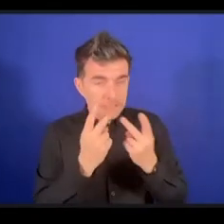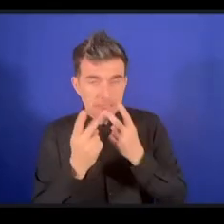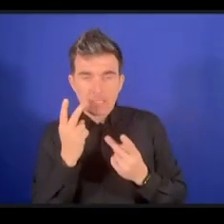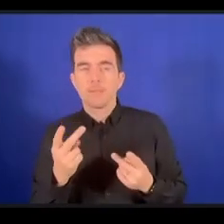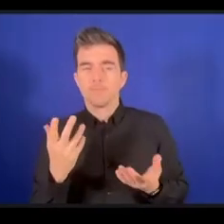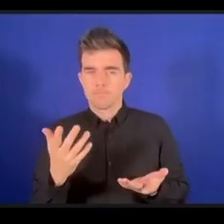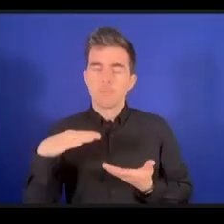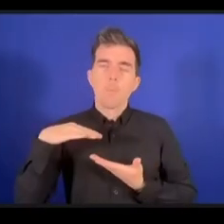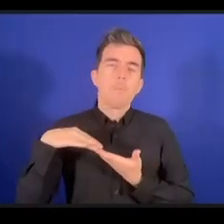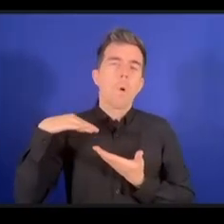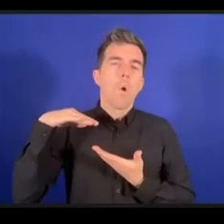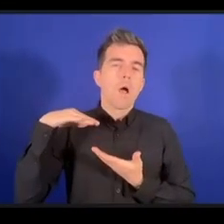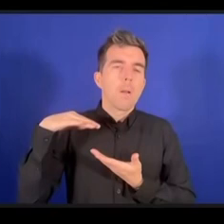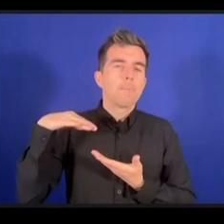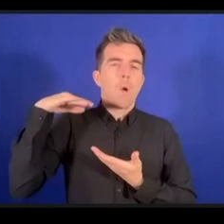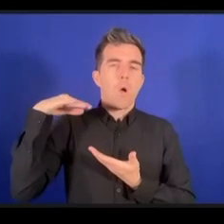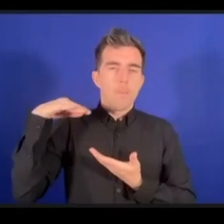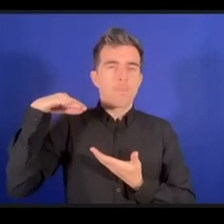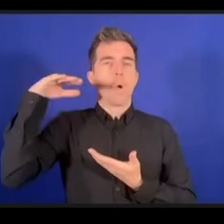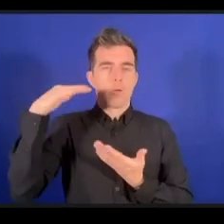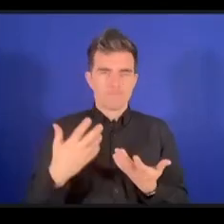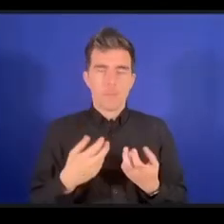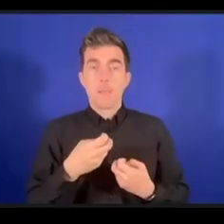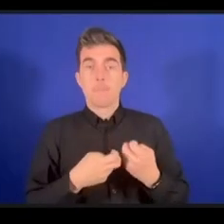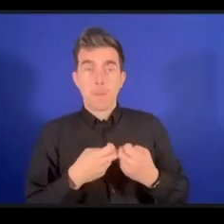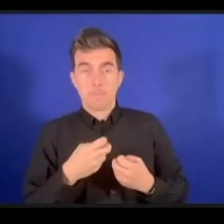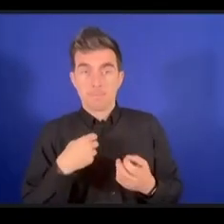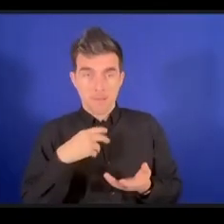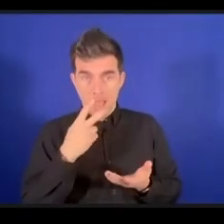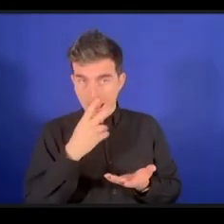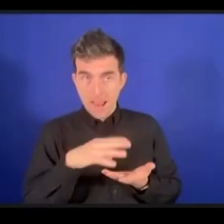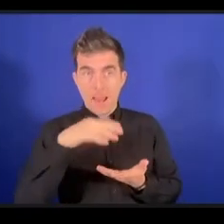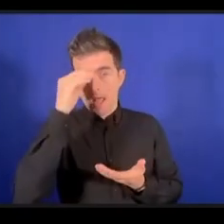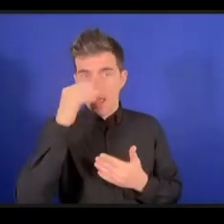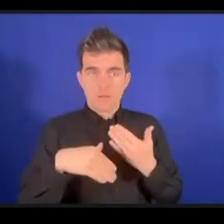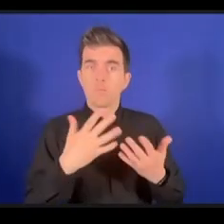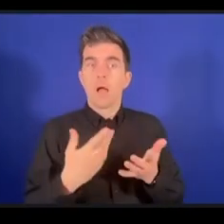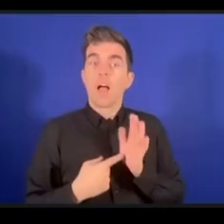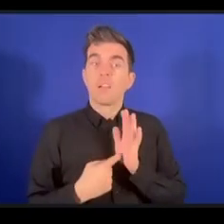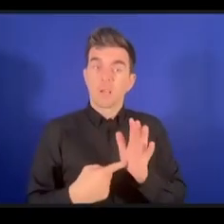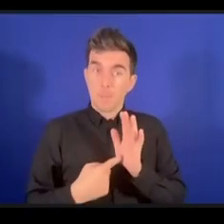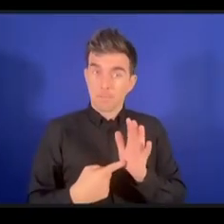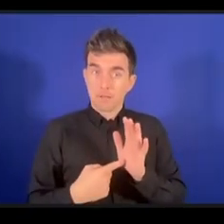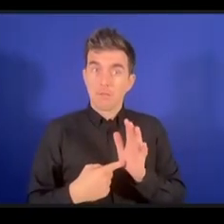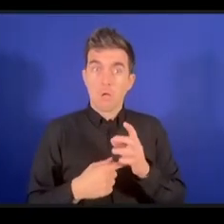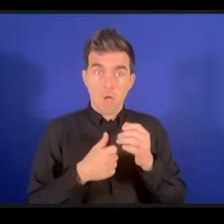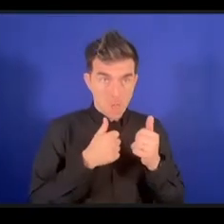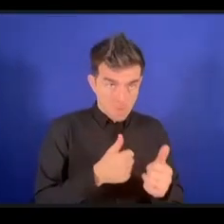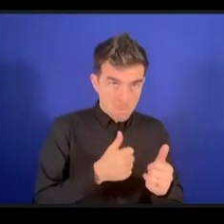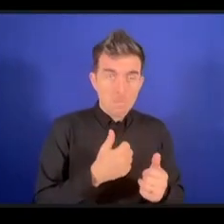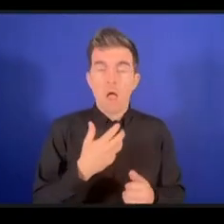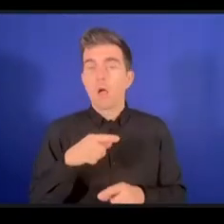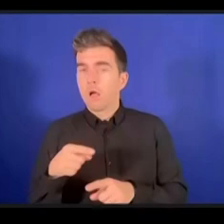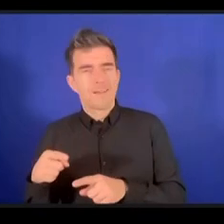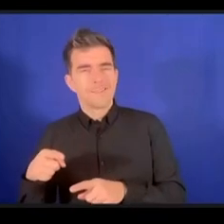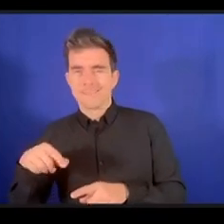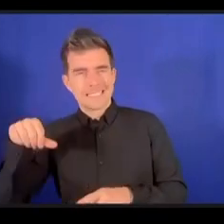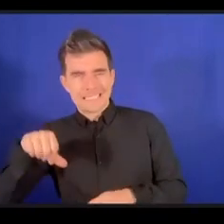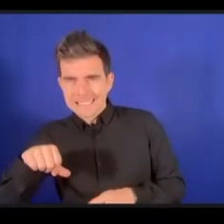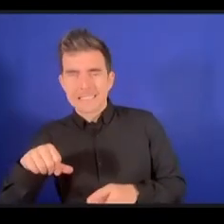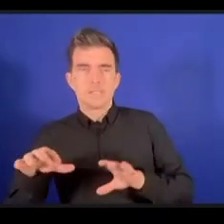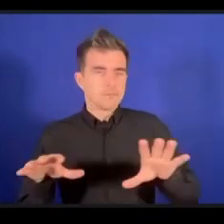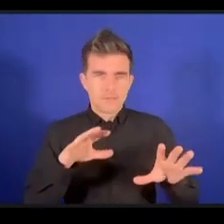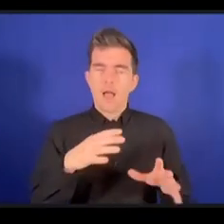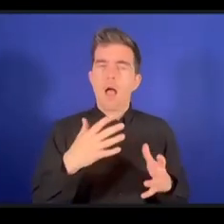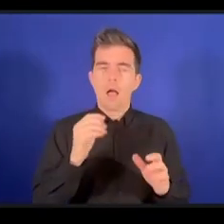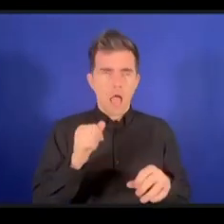accesibilidad veo que hay ejemplos de cosas que funcionan eh Y cosas que no funcionan y explicar